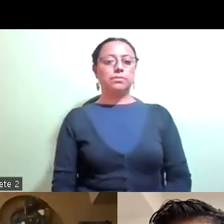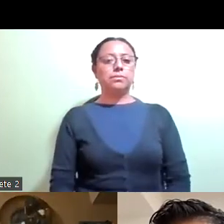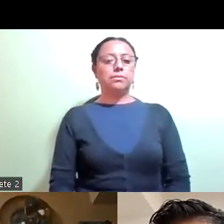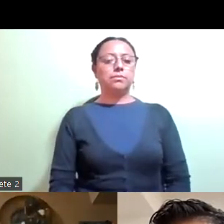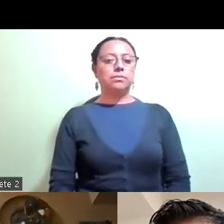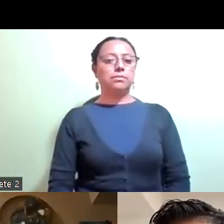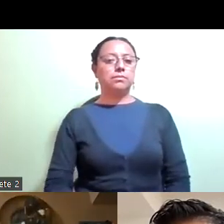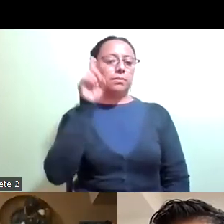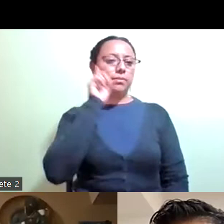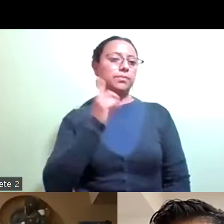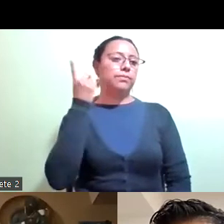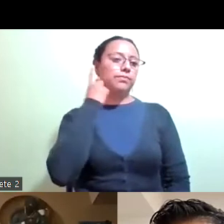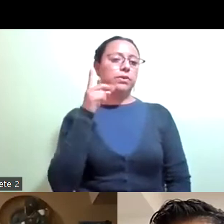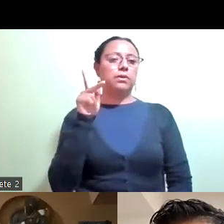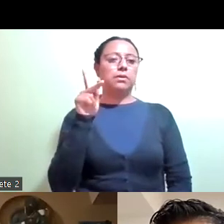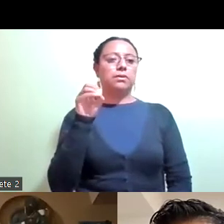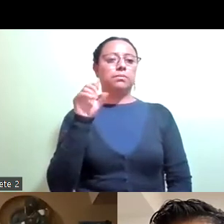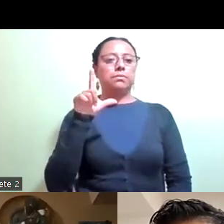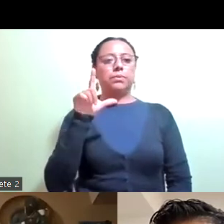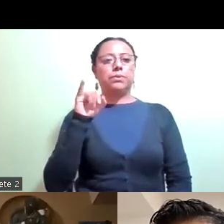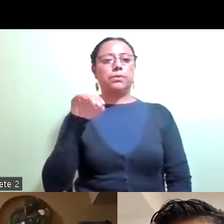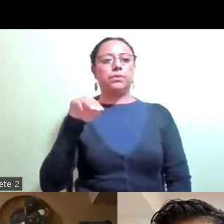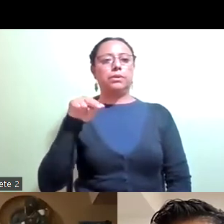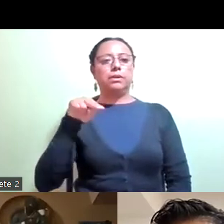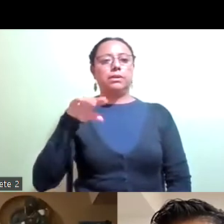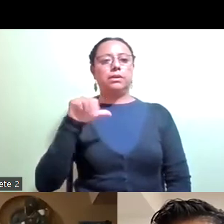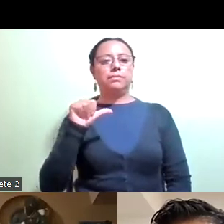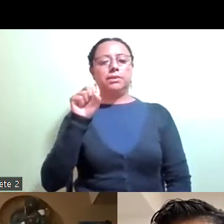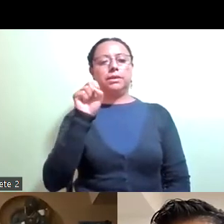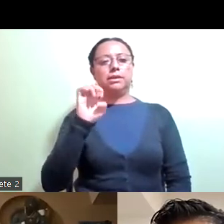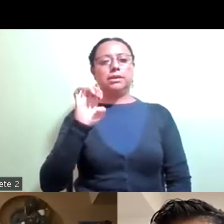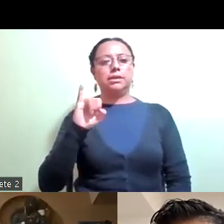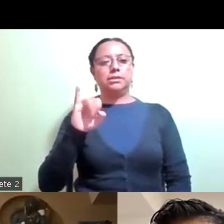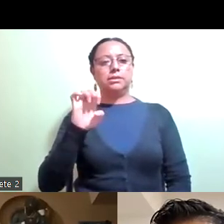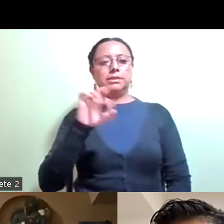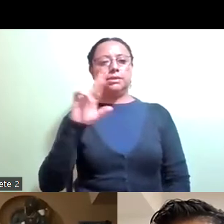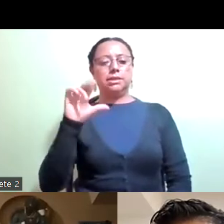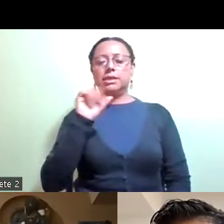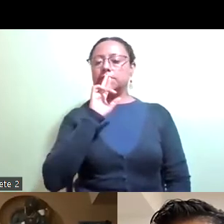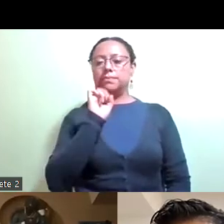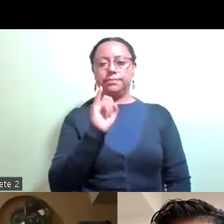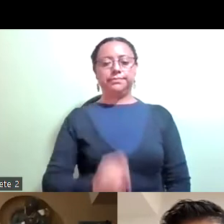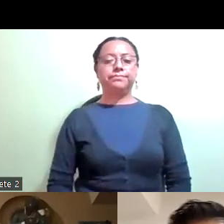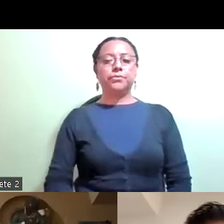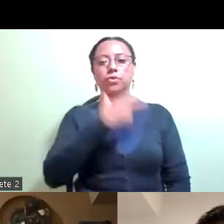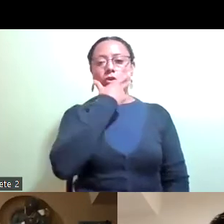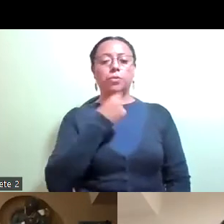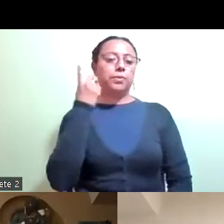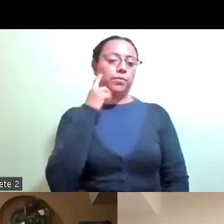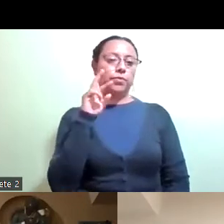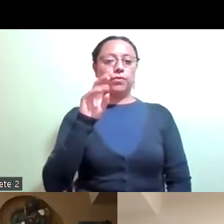Diputada Polina Romana Sierra Bárcena. A favor. Gracias, diputada. Diputado Roy Torres